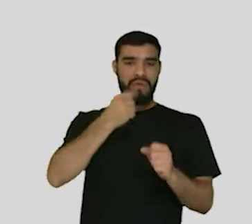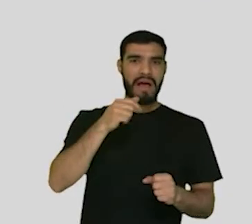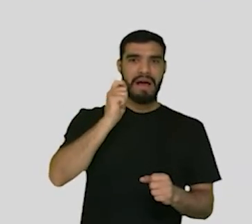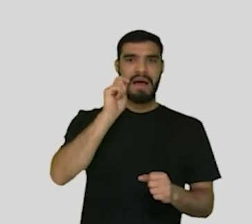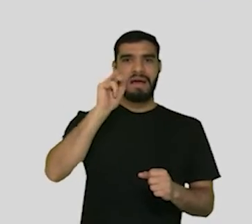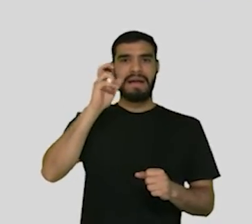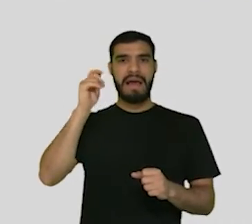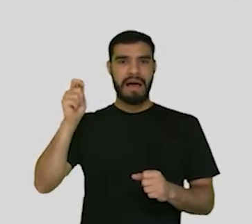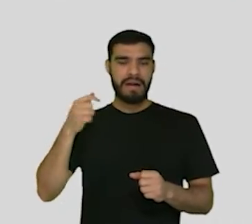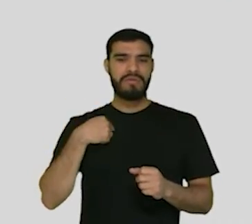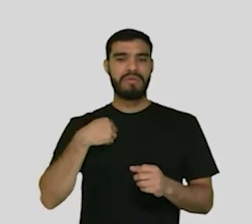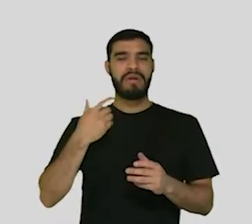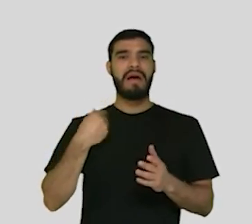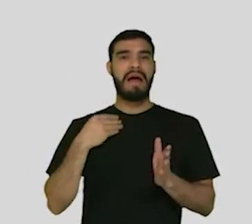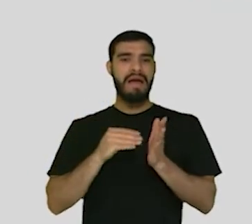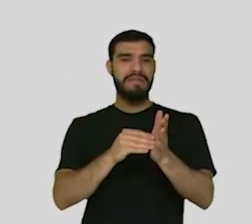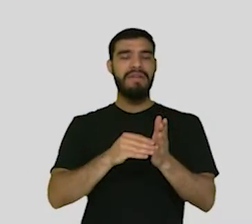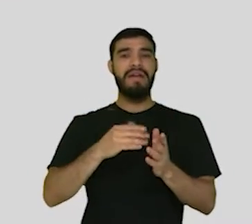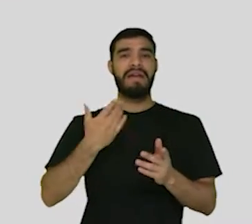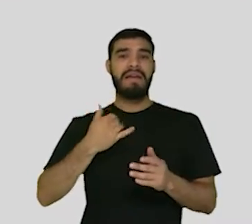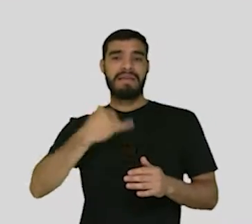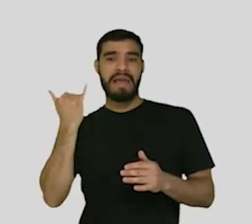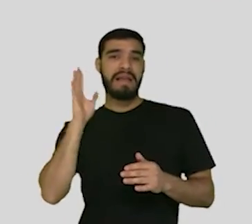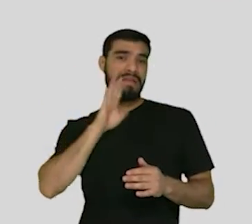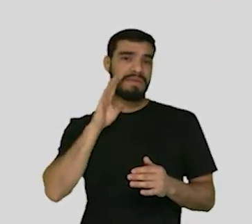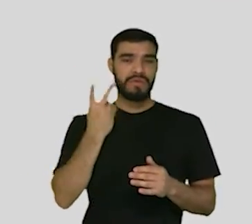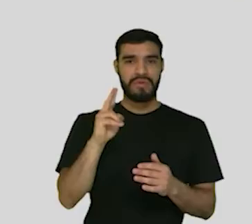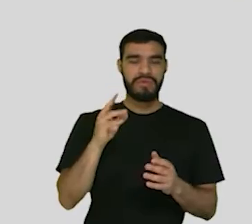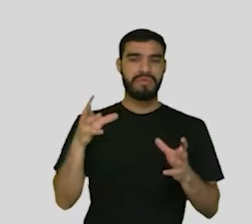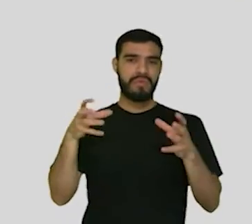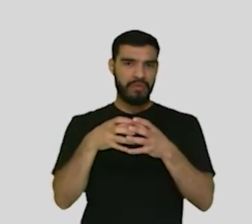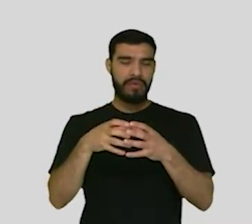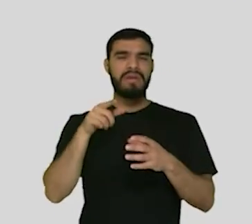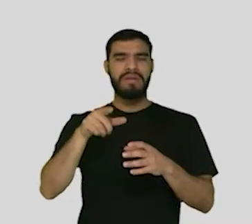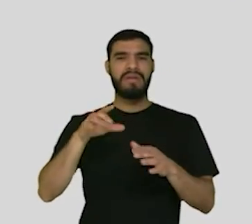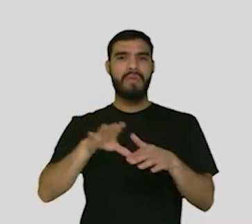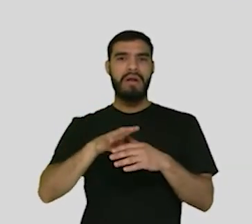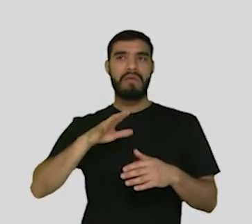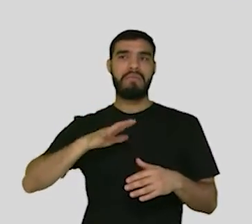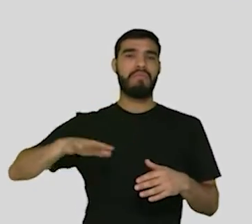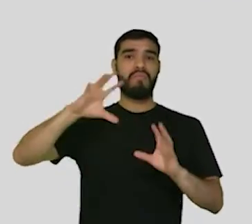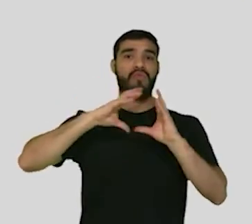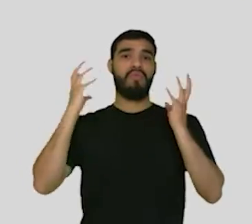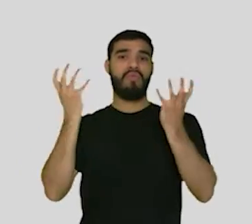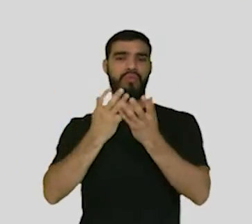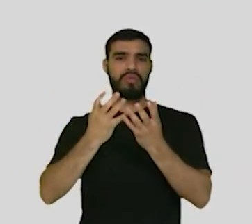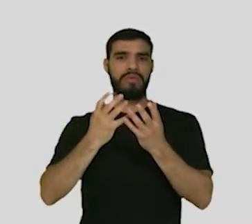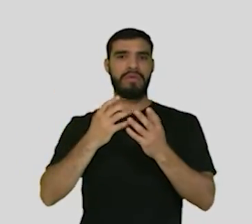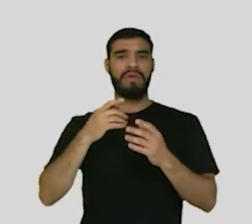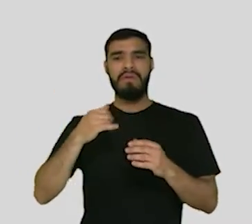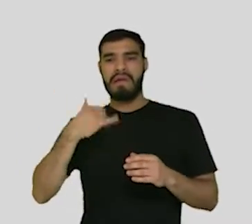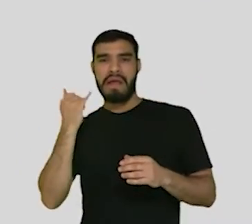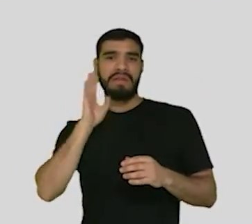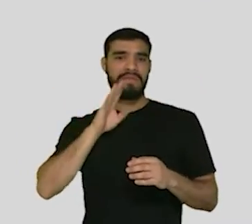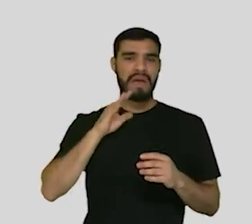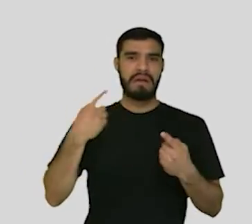curipete a tu era gay lésbico. Entonces, hay esa tensión que hubo en todo el continente y en el mundo mundial. Upero muere mundo